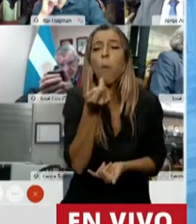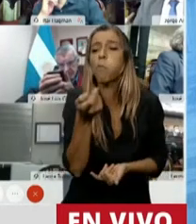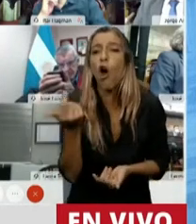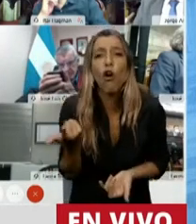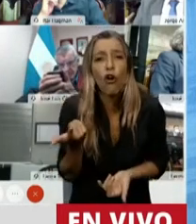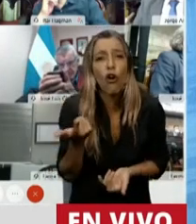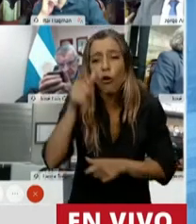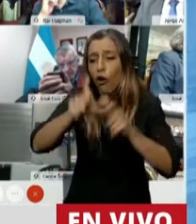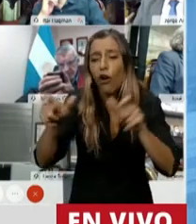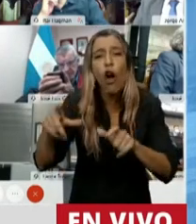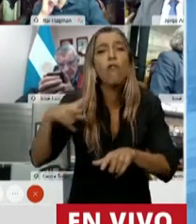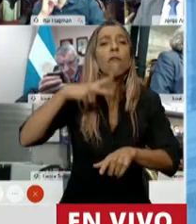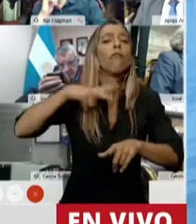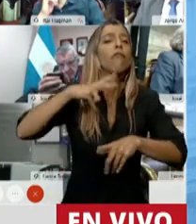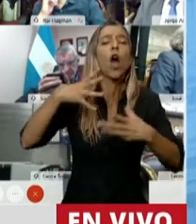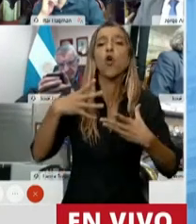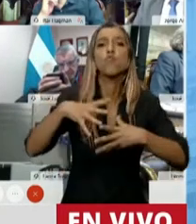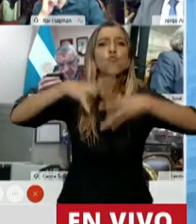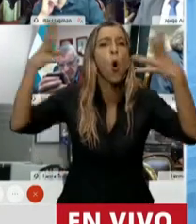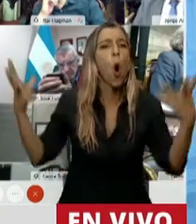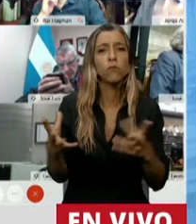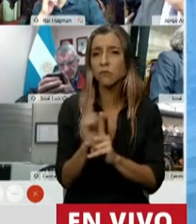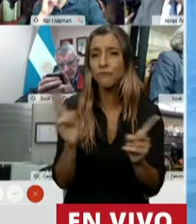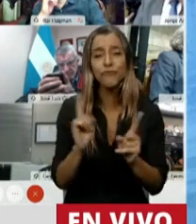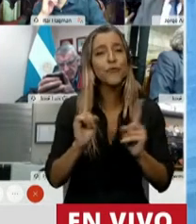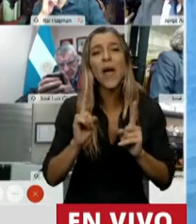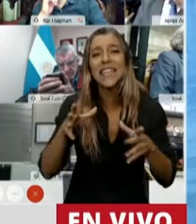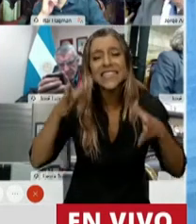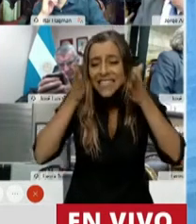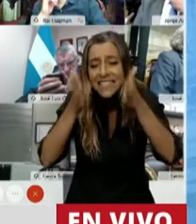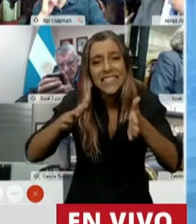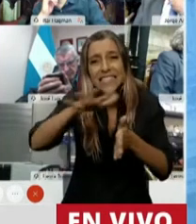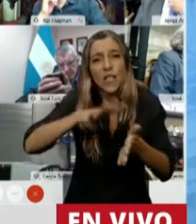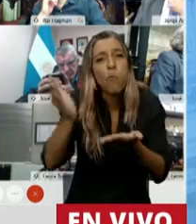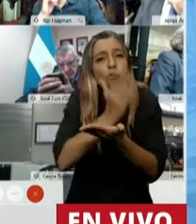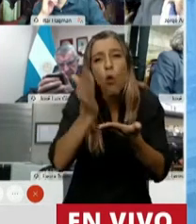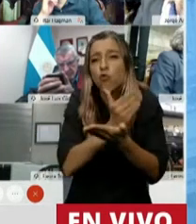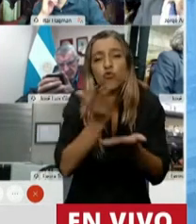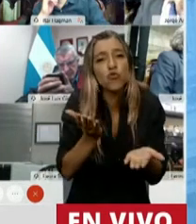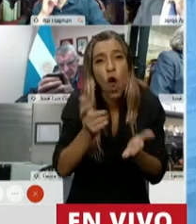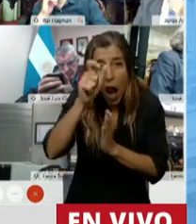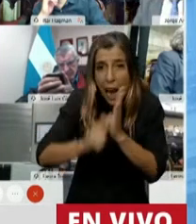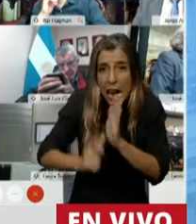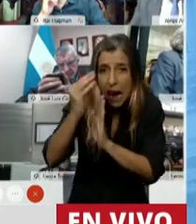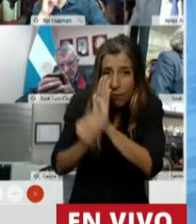millonarios no son forzosamente sectores productivos, al menos que ustedes tengan el listado.